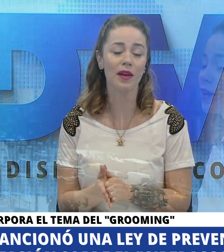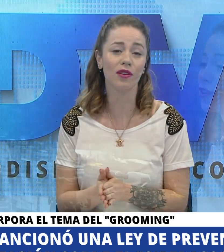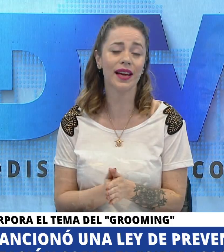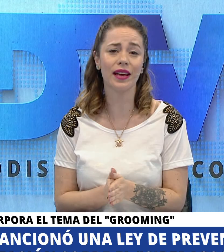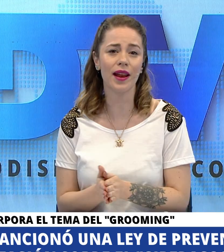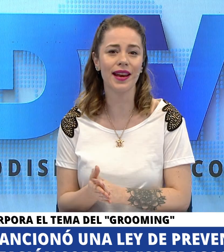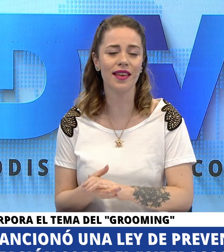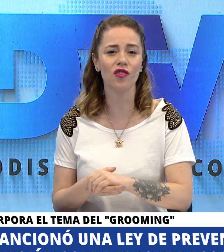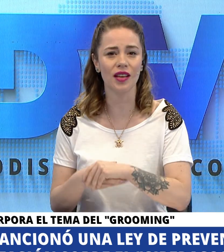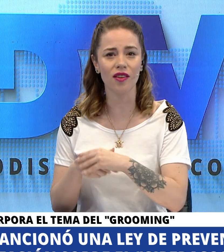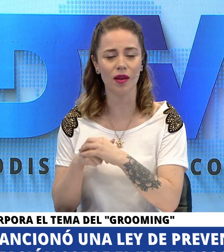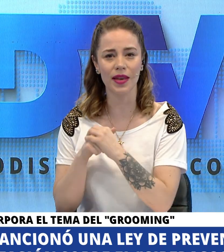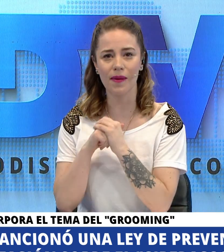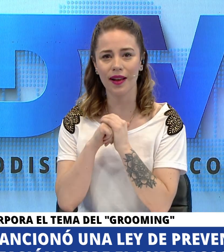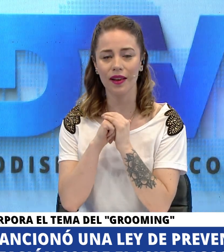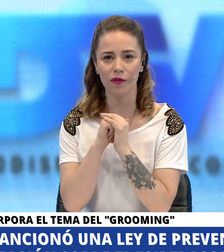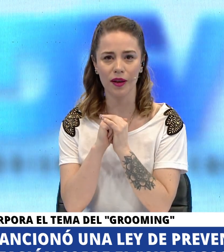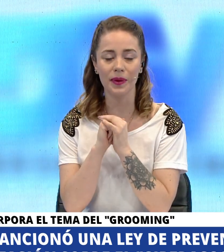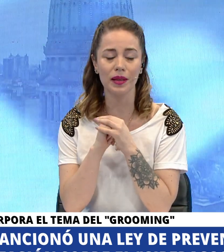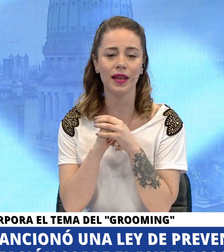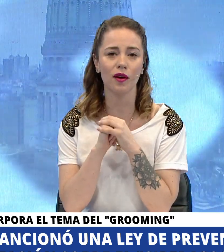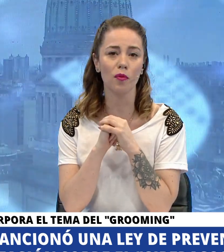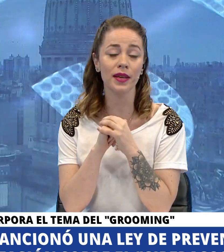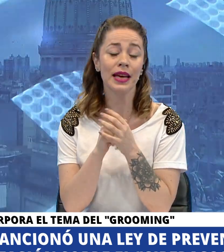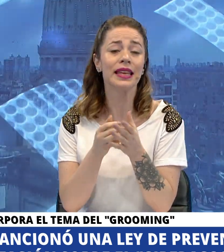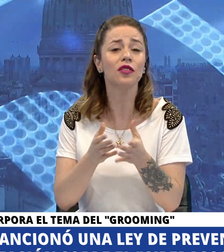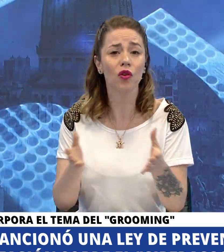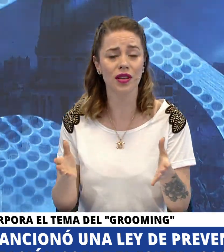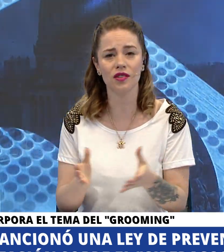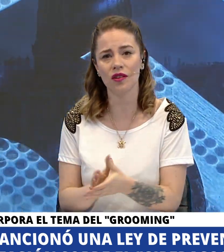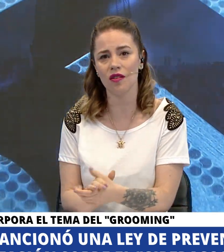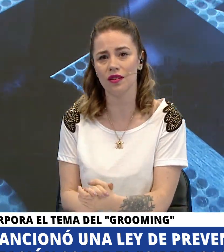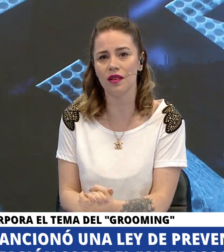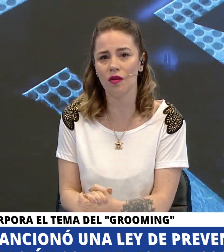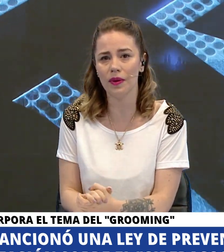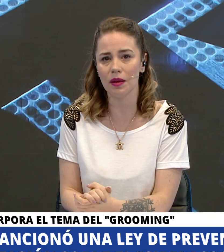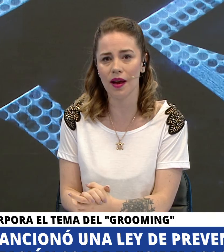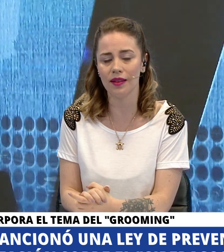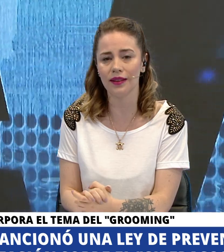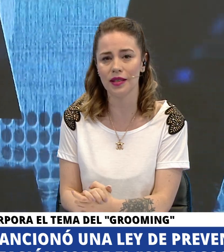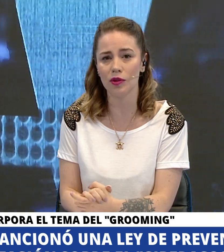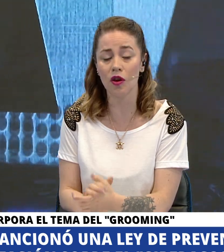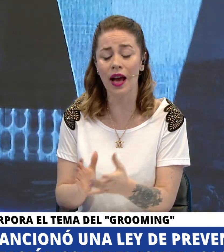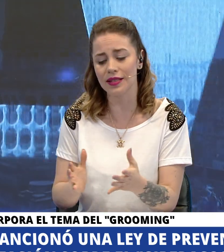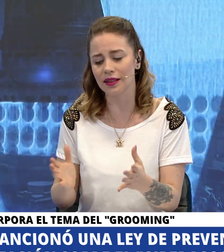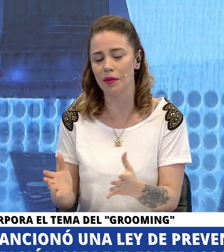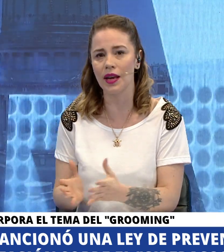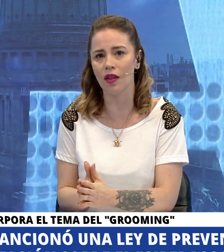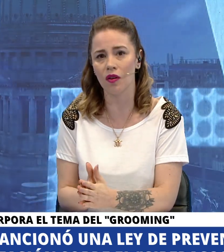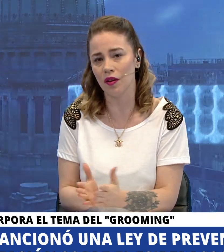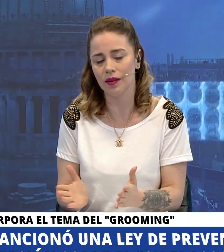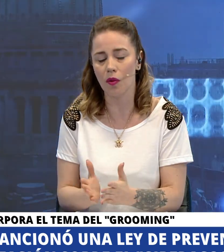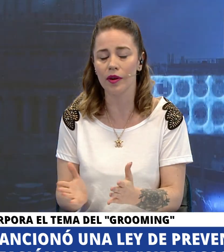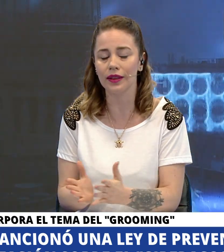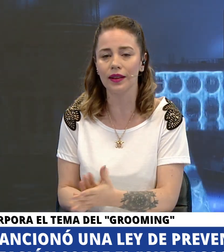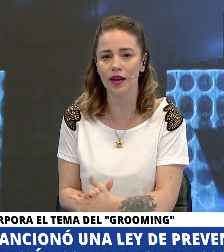de Mica Ortega, que era una nena de 12 años de Bahía Blanca que fue víctima de grooming, y de todos aquellos niños que han sido víctimas de esta situación, hayan